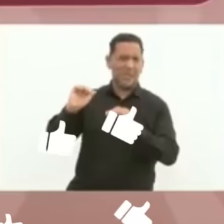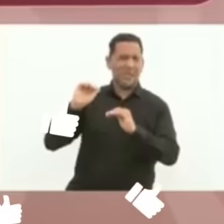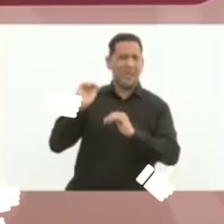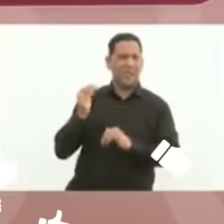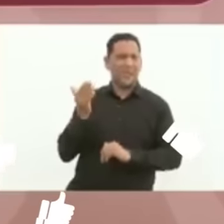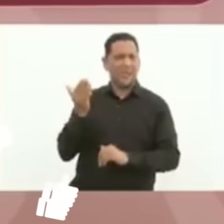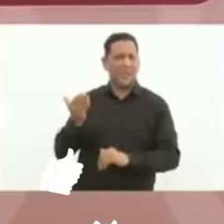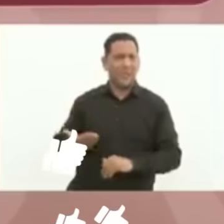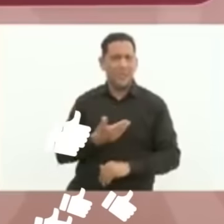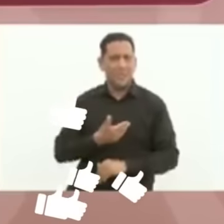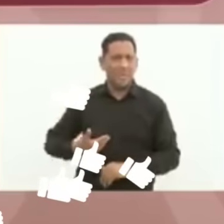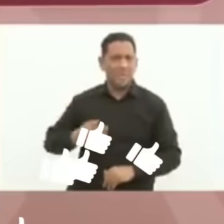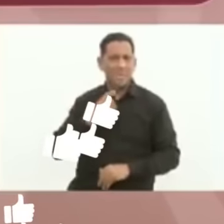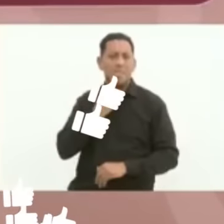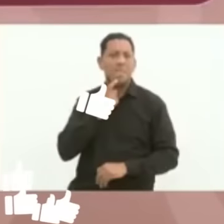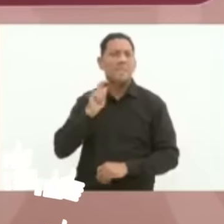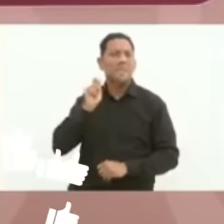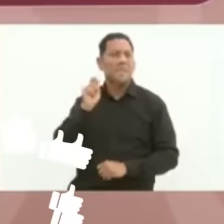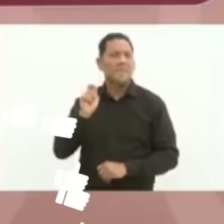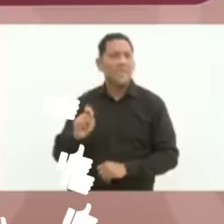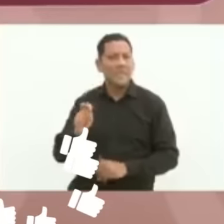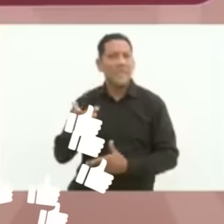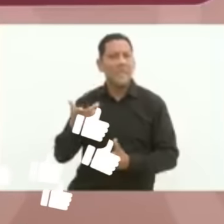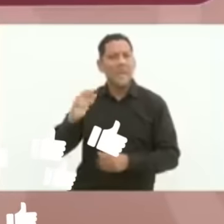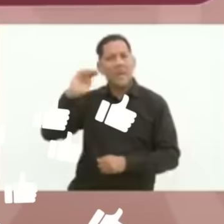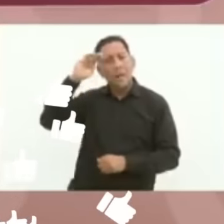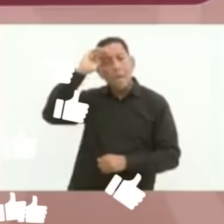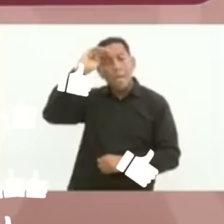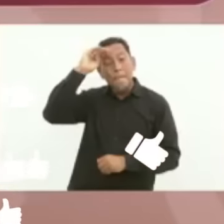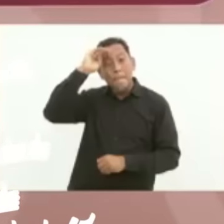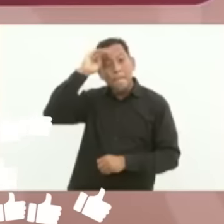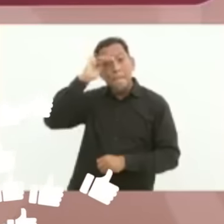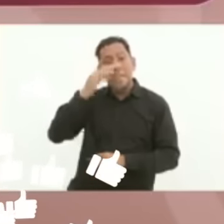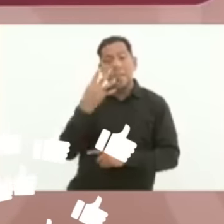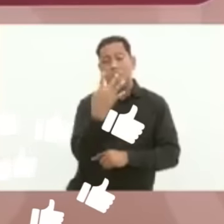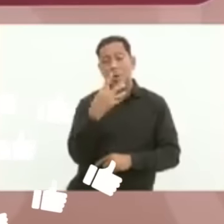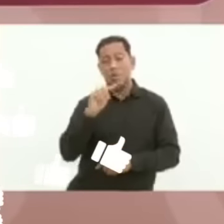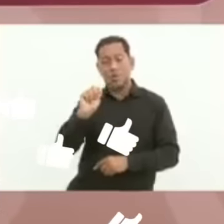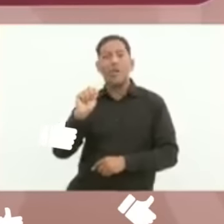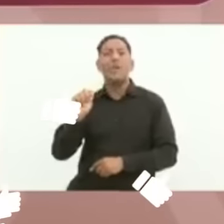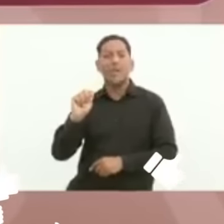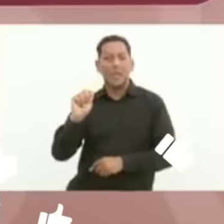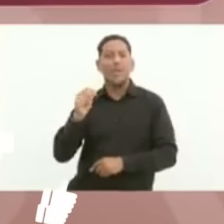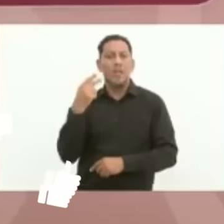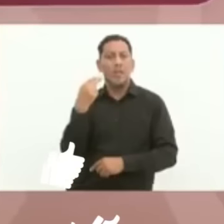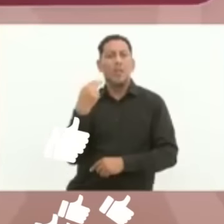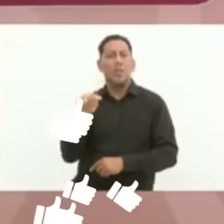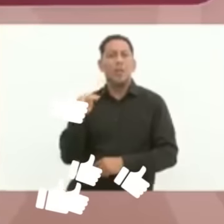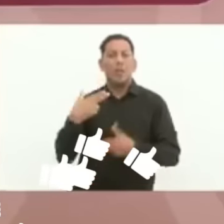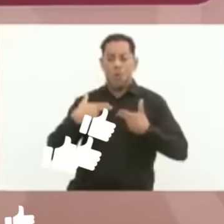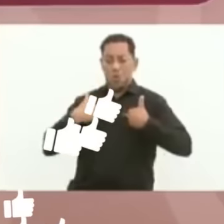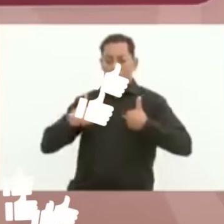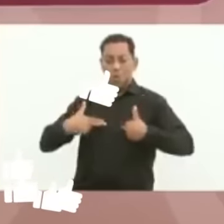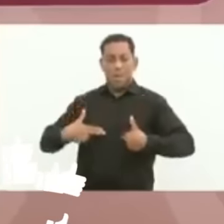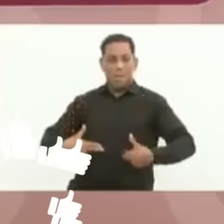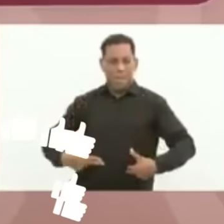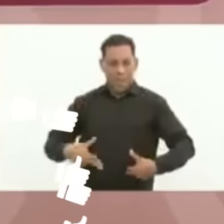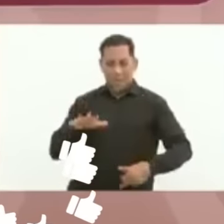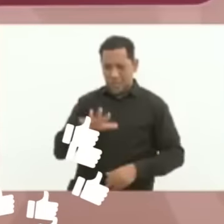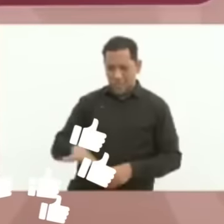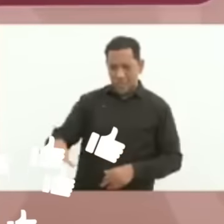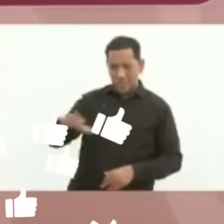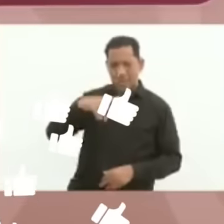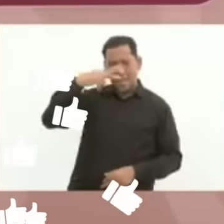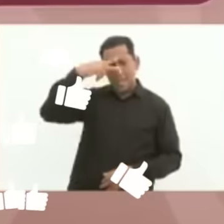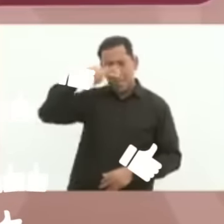es parte del pensamiento que arropa la cuarta transformación que llamamos el humanismo mexicano fue